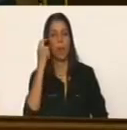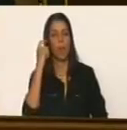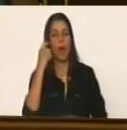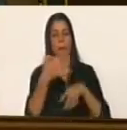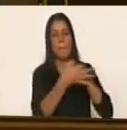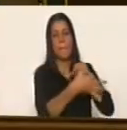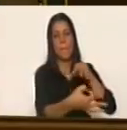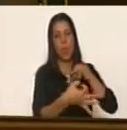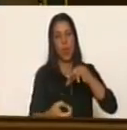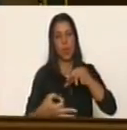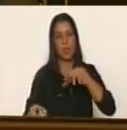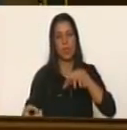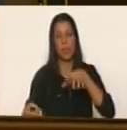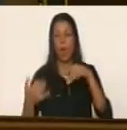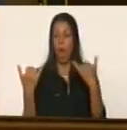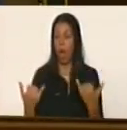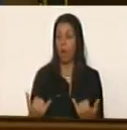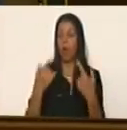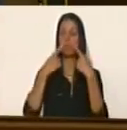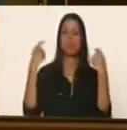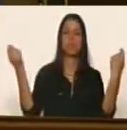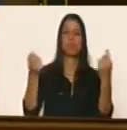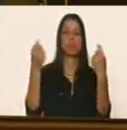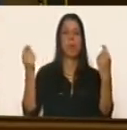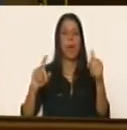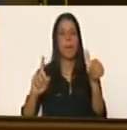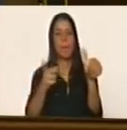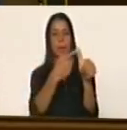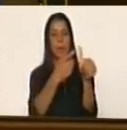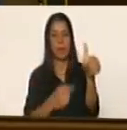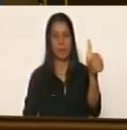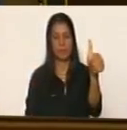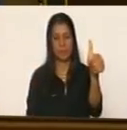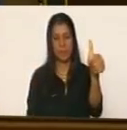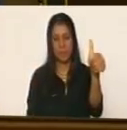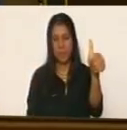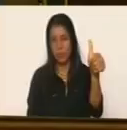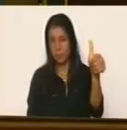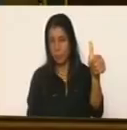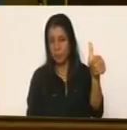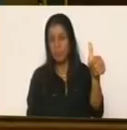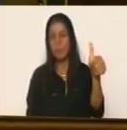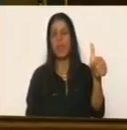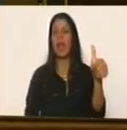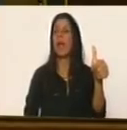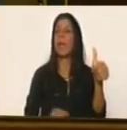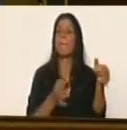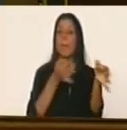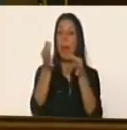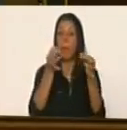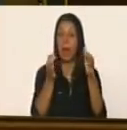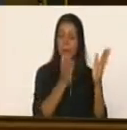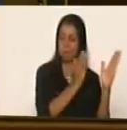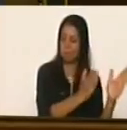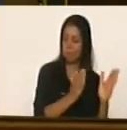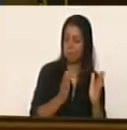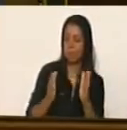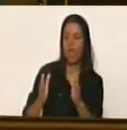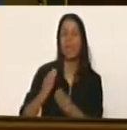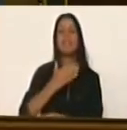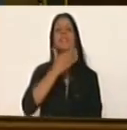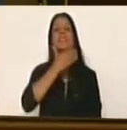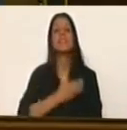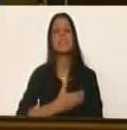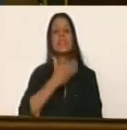municipios. Decreta, primero, convocar y programar para el mes de